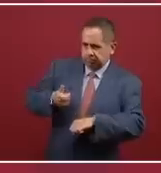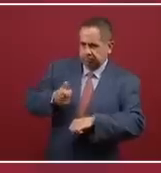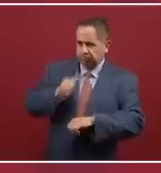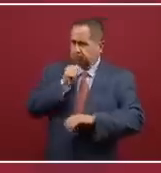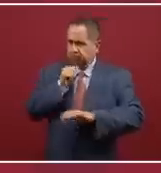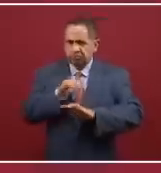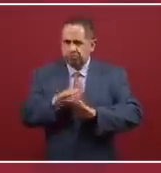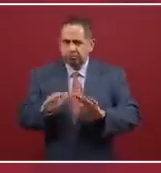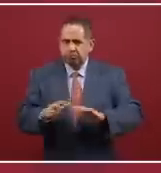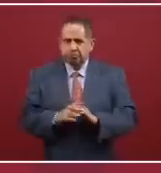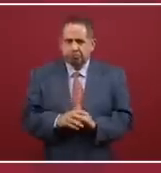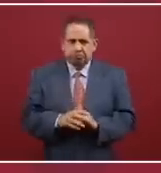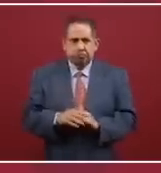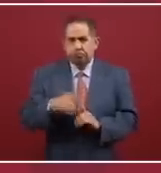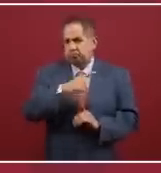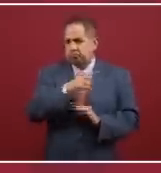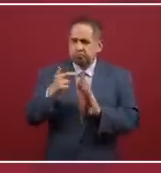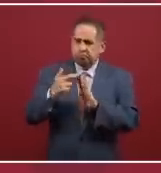de medidas